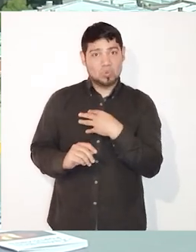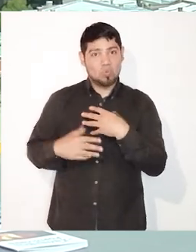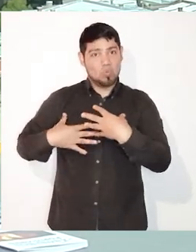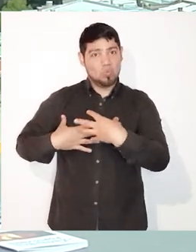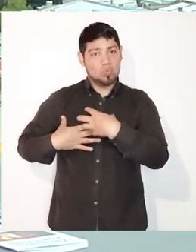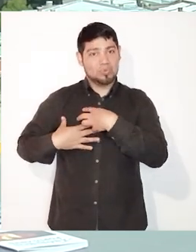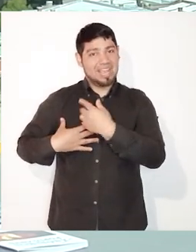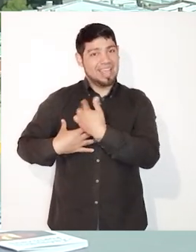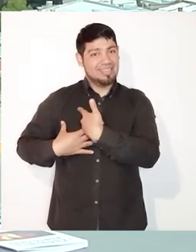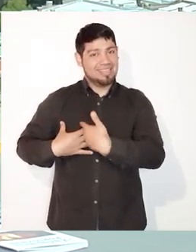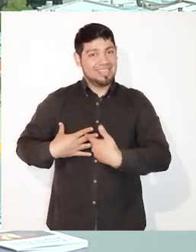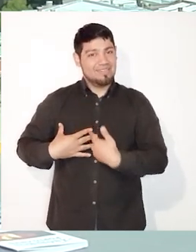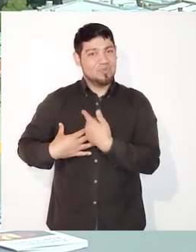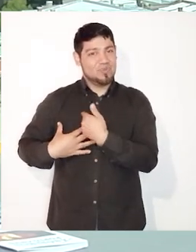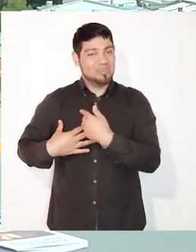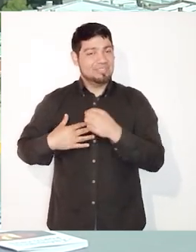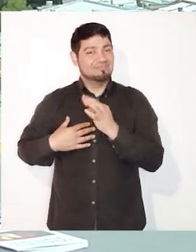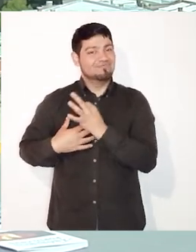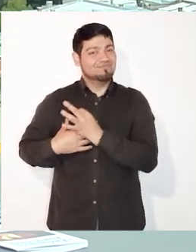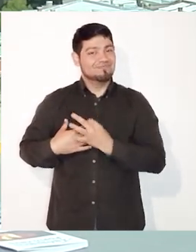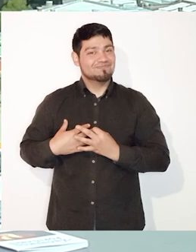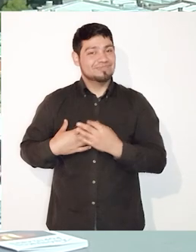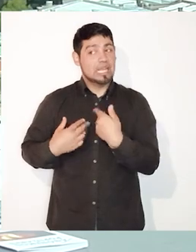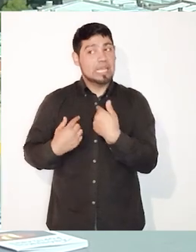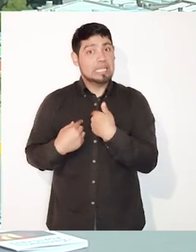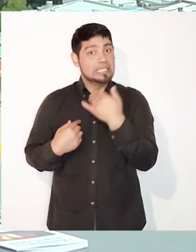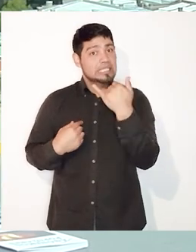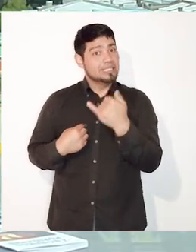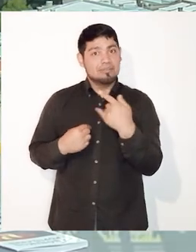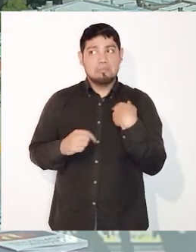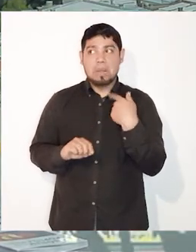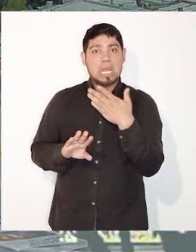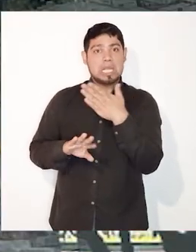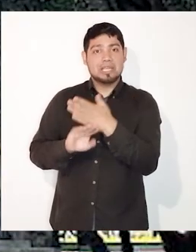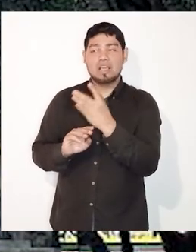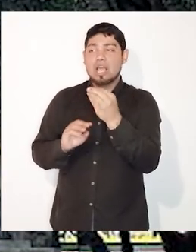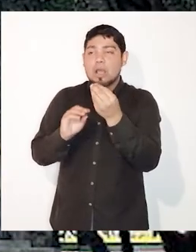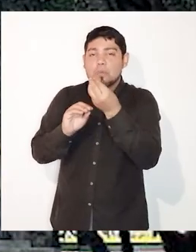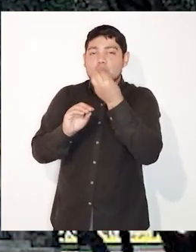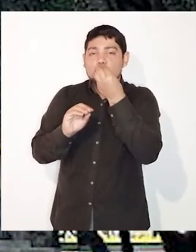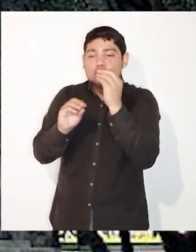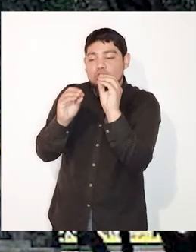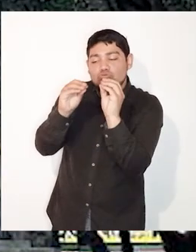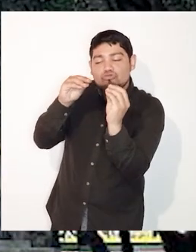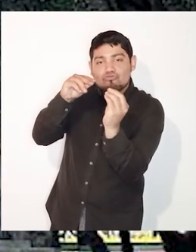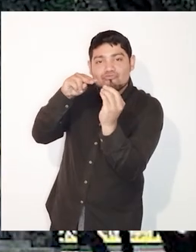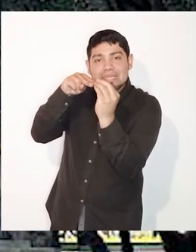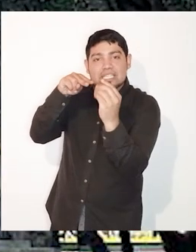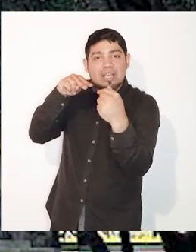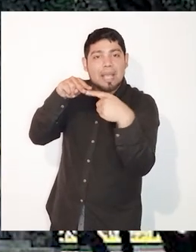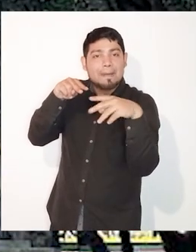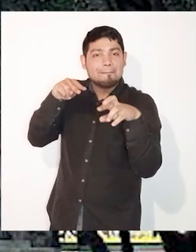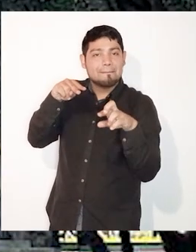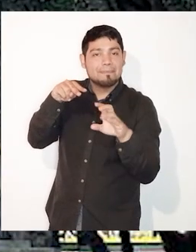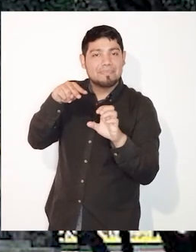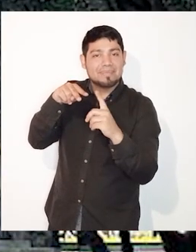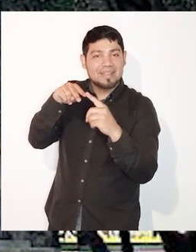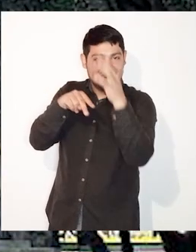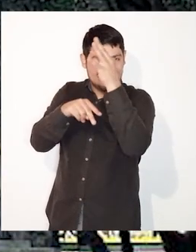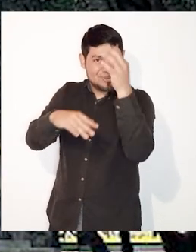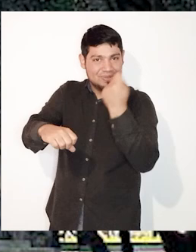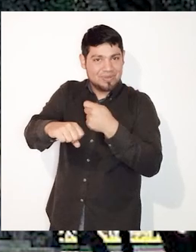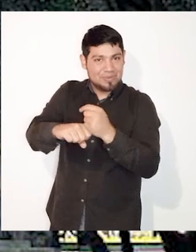dedo y él entonces de ahí acostumbró a cada vez que venía le besaba el dedo a este indígena. Y de